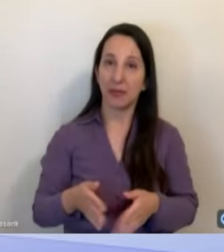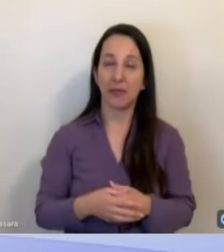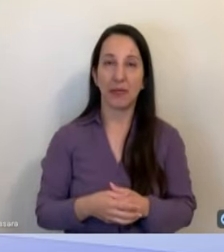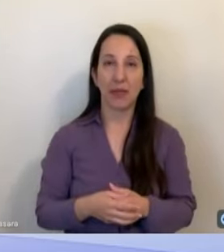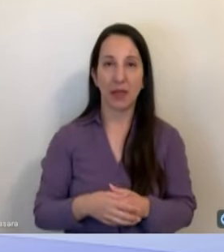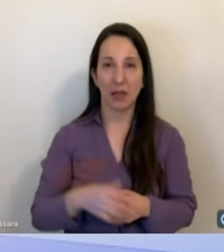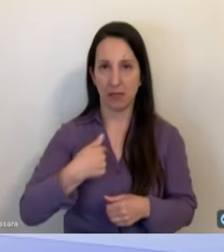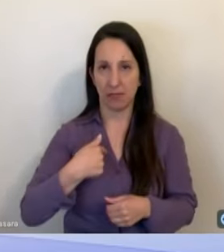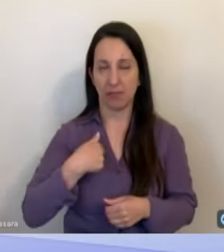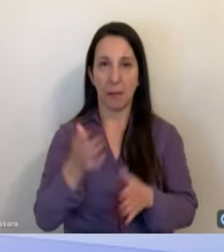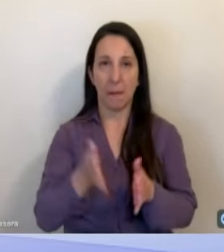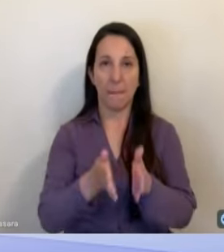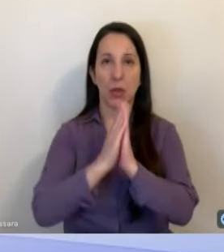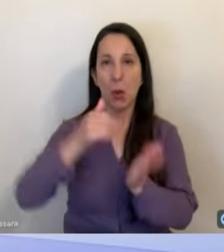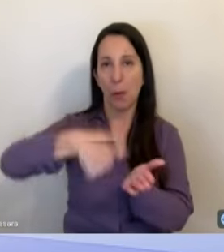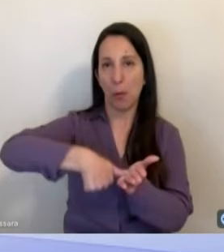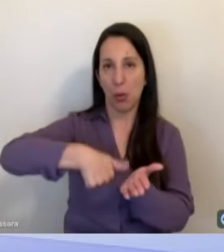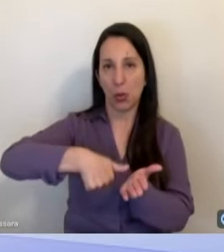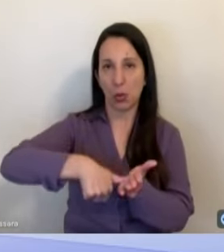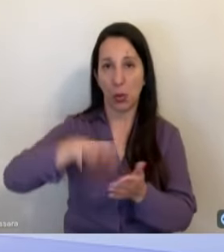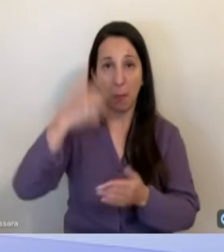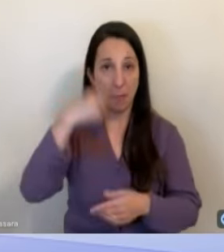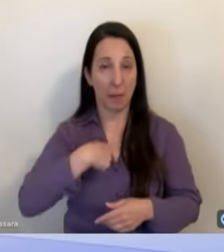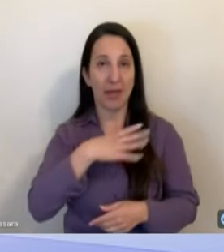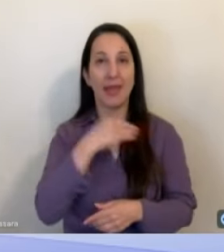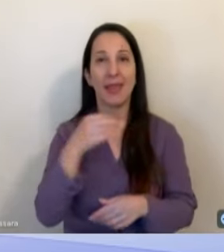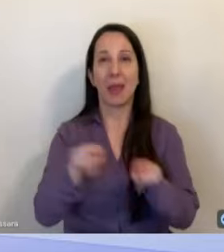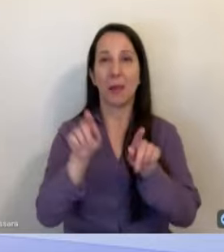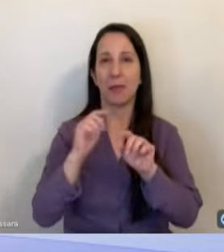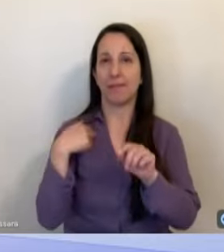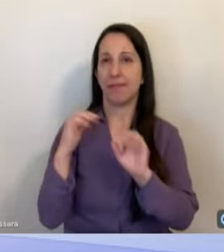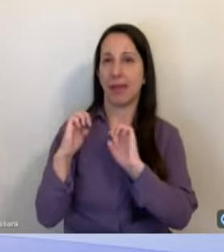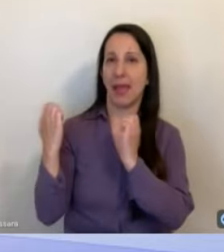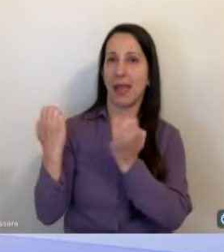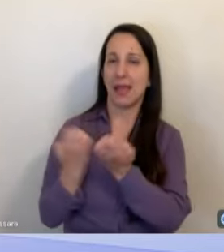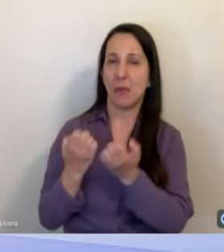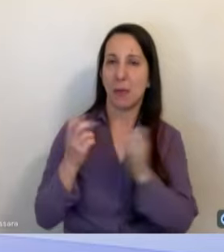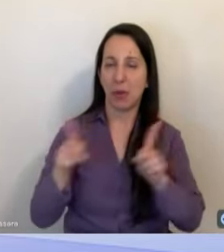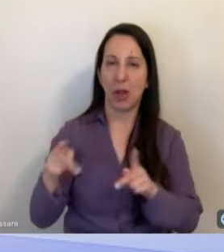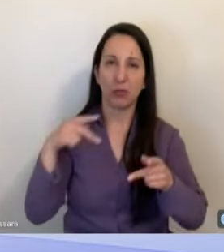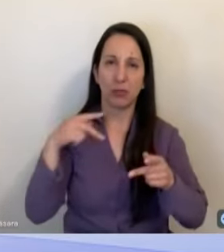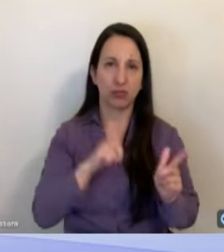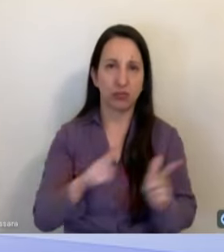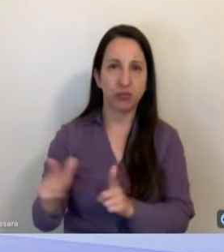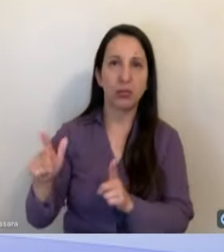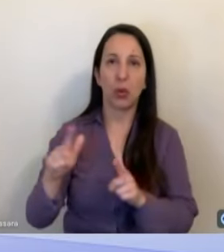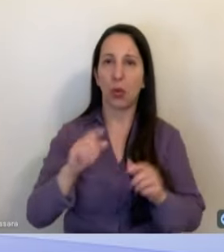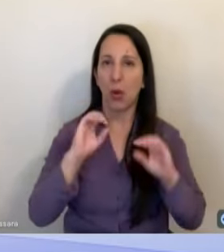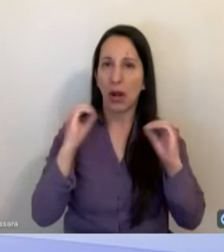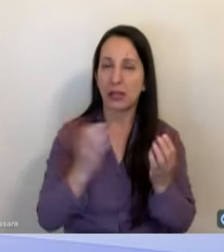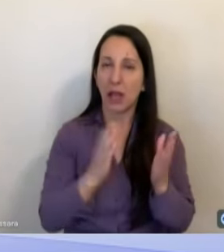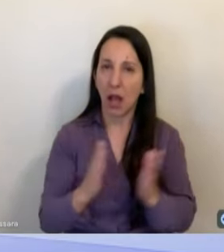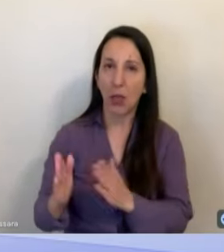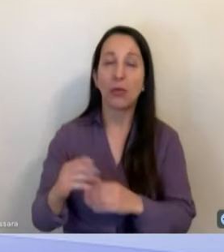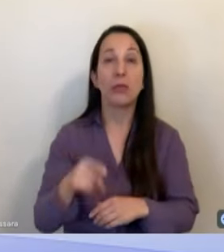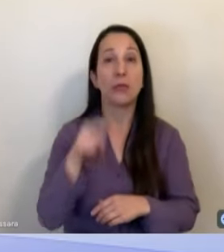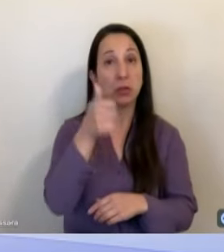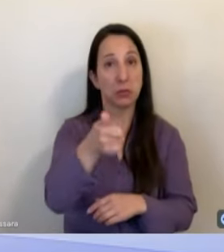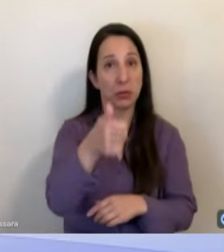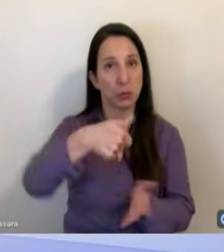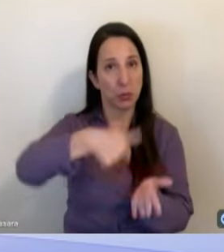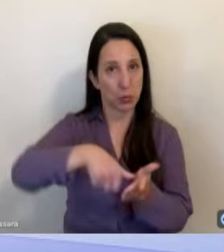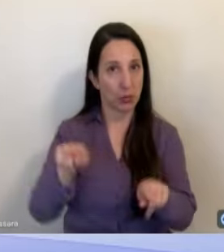pidiendo el voto no solo para mí, le estoy pidiendo para un equipo de gente preparado, organizado, y le estoy pidiendo el voto para usted mismo, porque